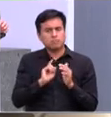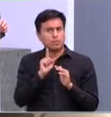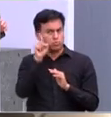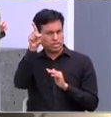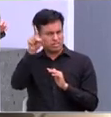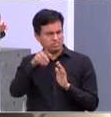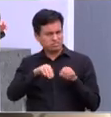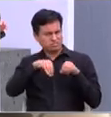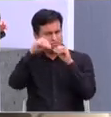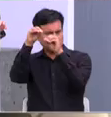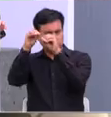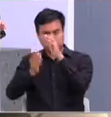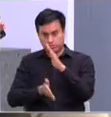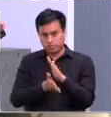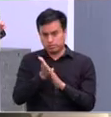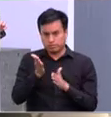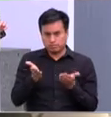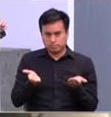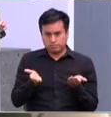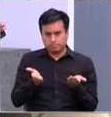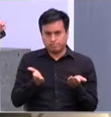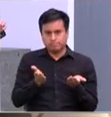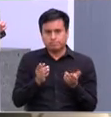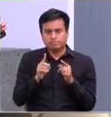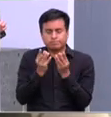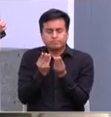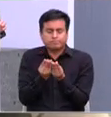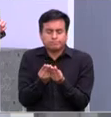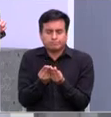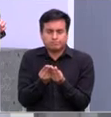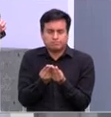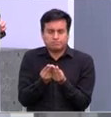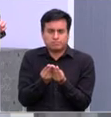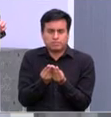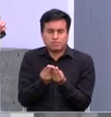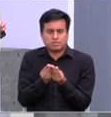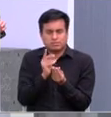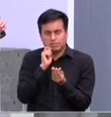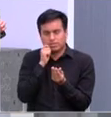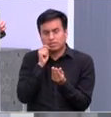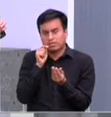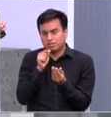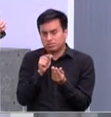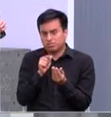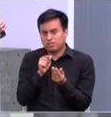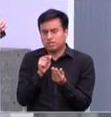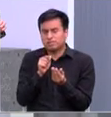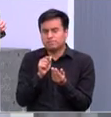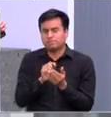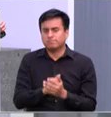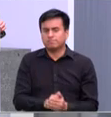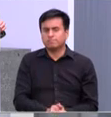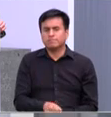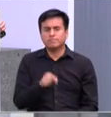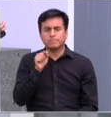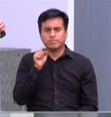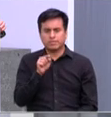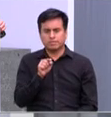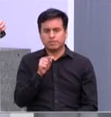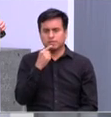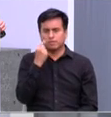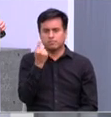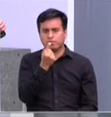a ir o se van a ir los que queden? En el fondo eso está ahí. Esa es